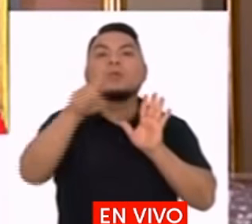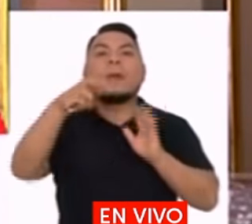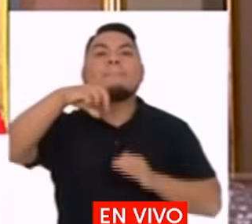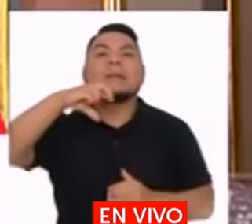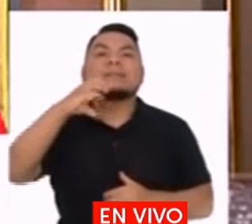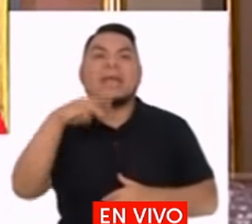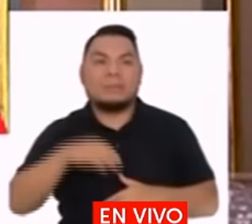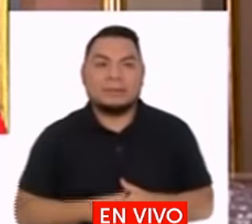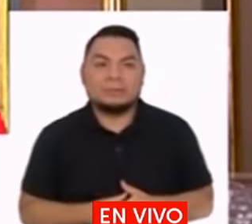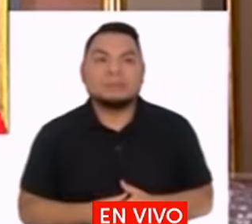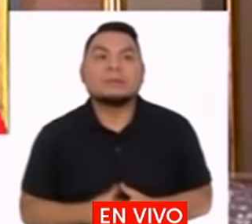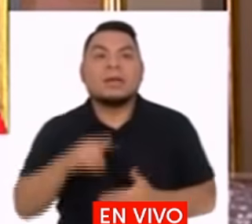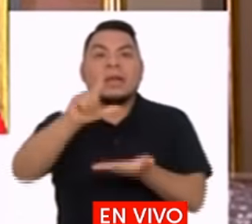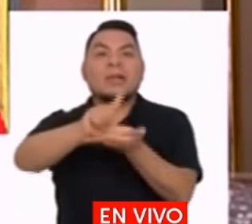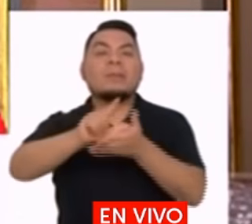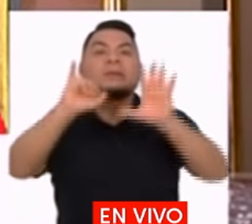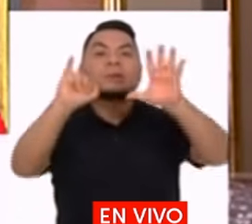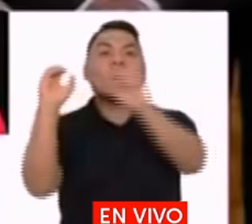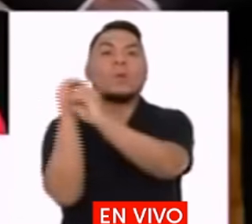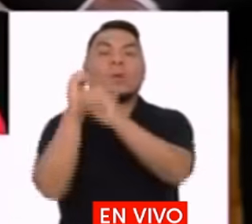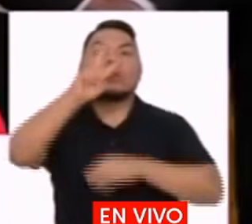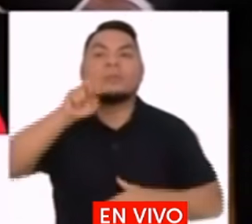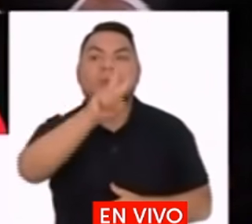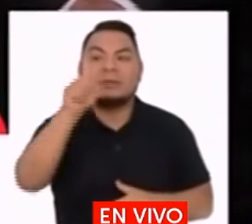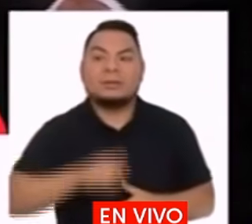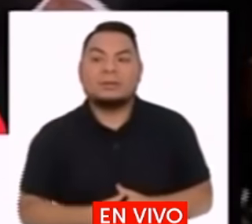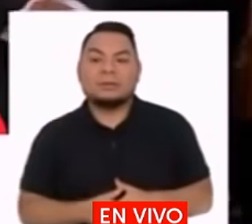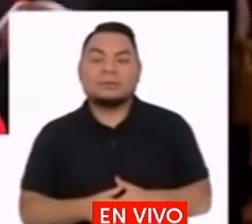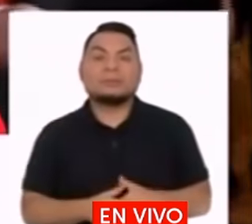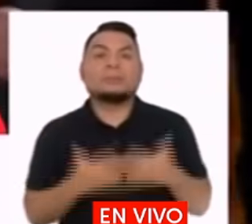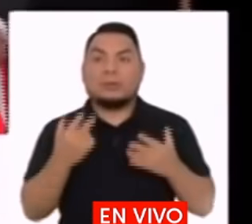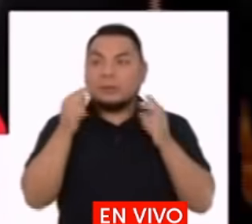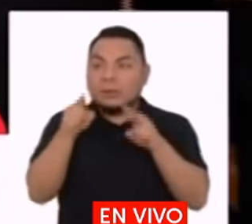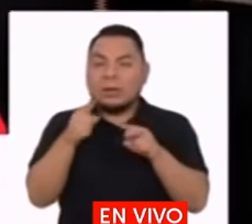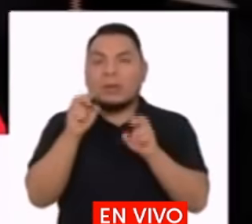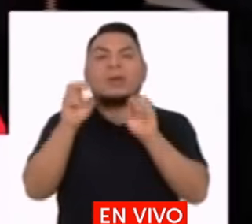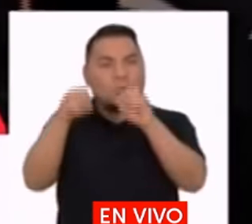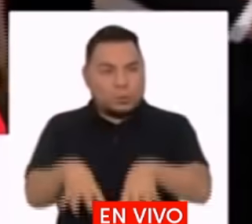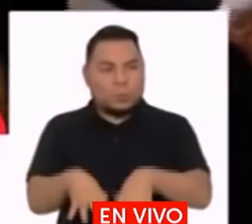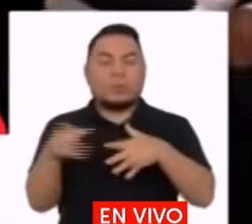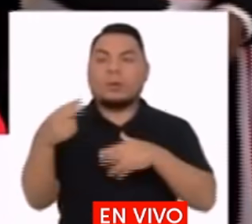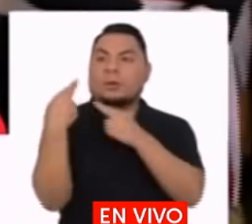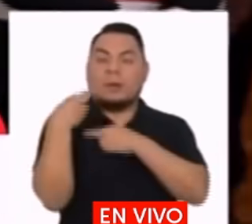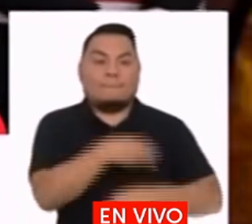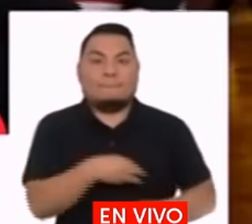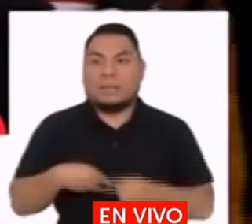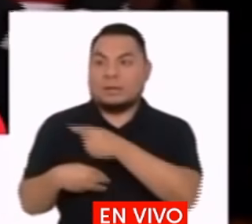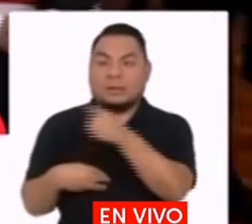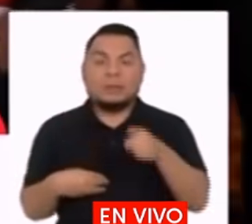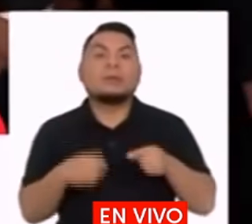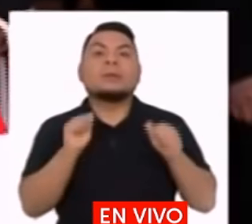126-2001-PCM. Lima, 6 de octubre de 2021. Vistas las renuncias que a los cargos de ministros de